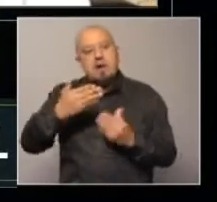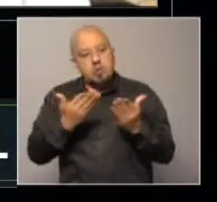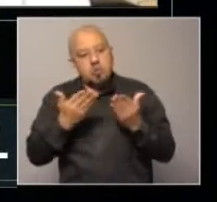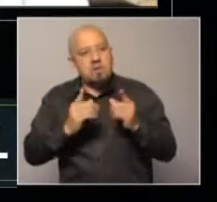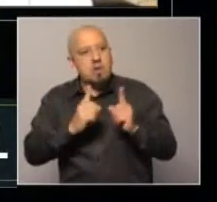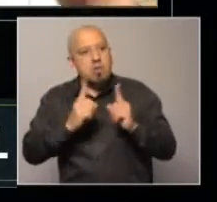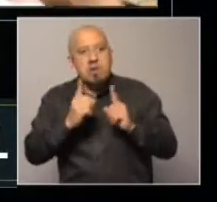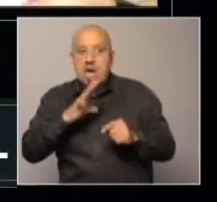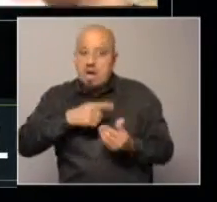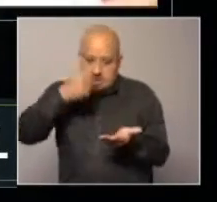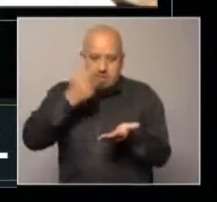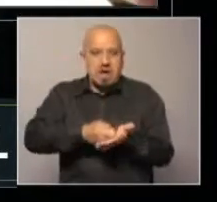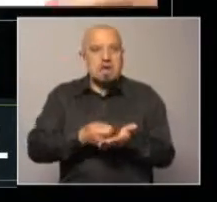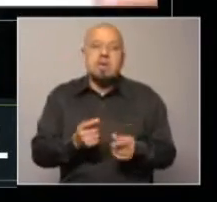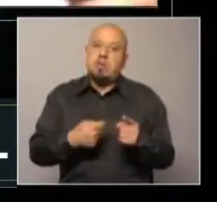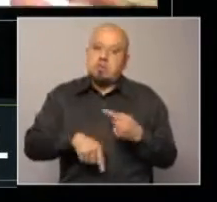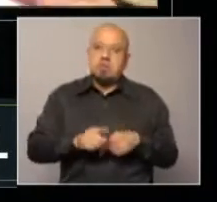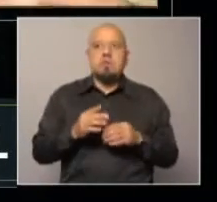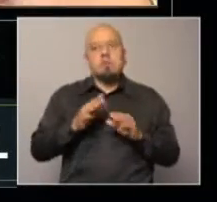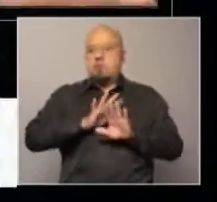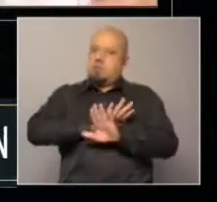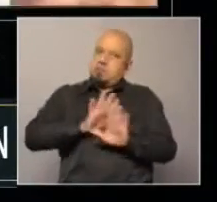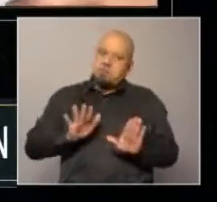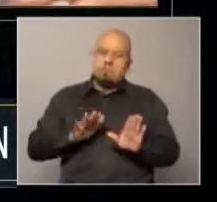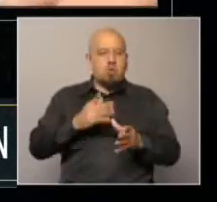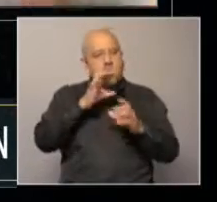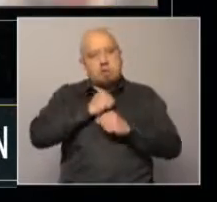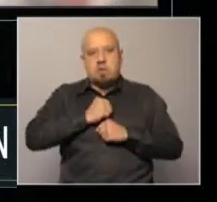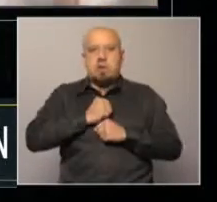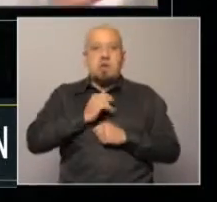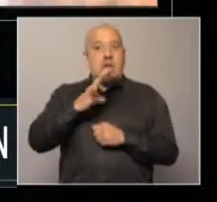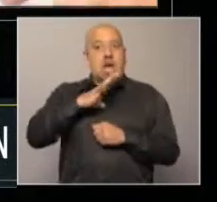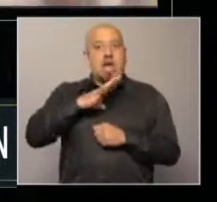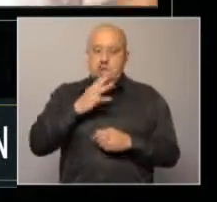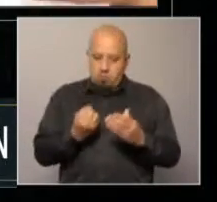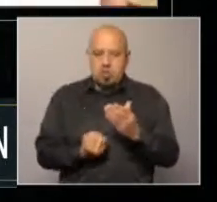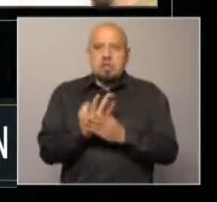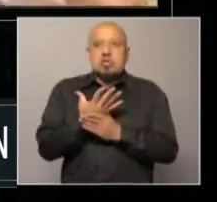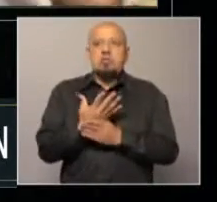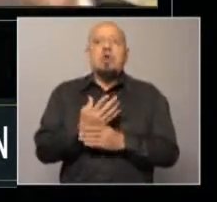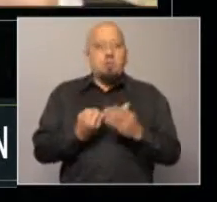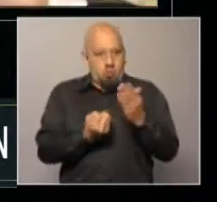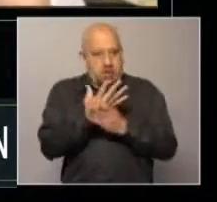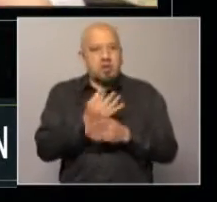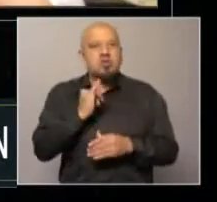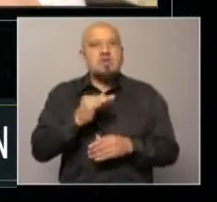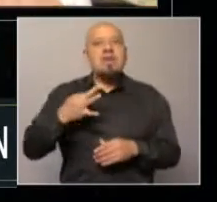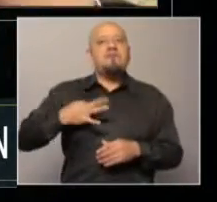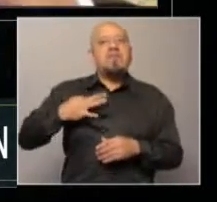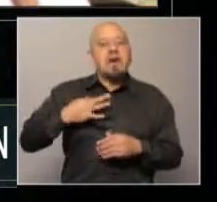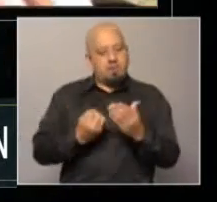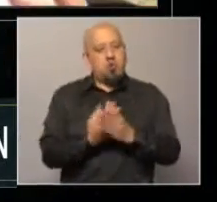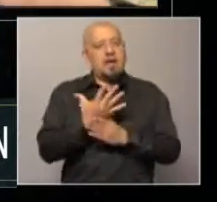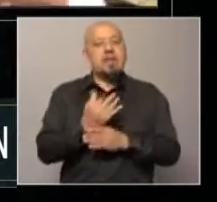parte explicativa de este fenómeno de que, claro, hay modernización, pero el costo es individual.